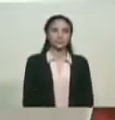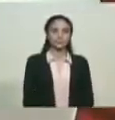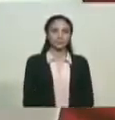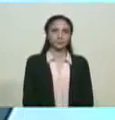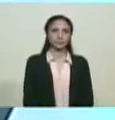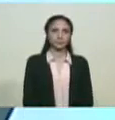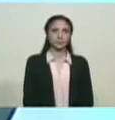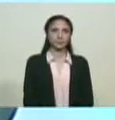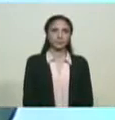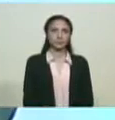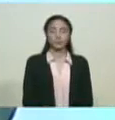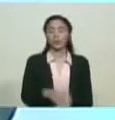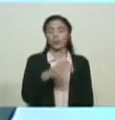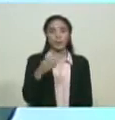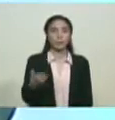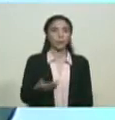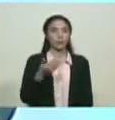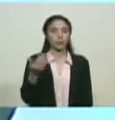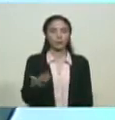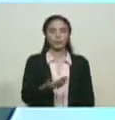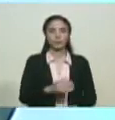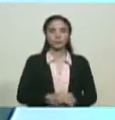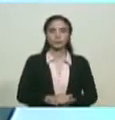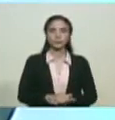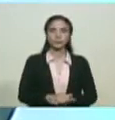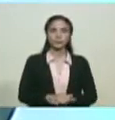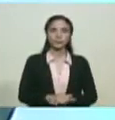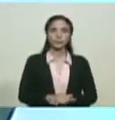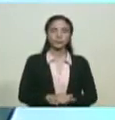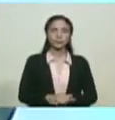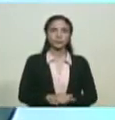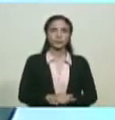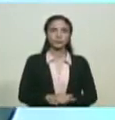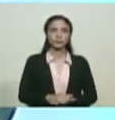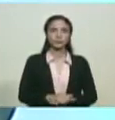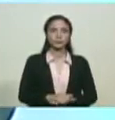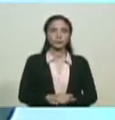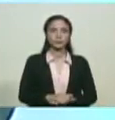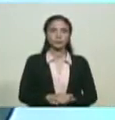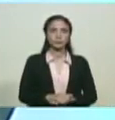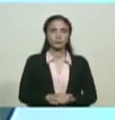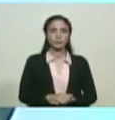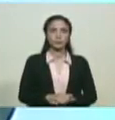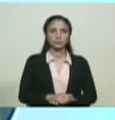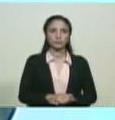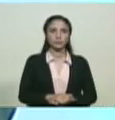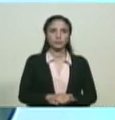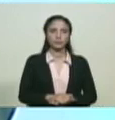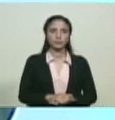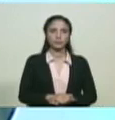es una línea vital de nuestro partido socialista unido de venezuela